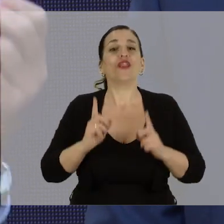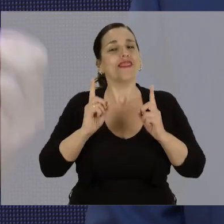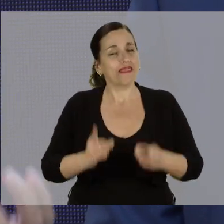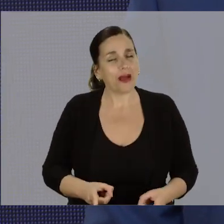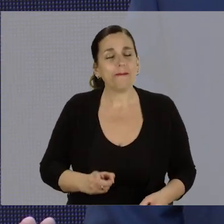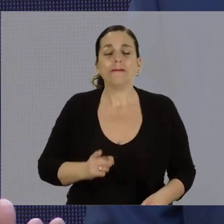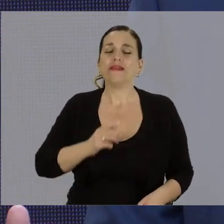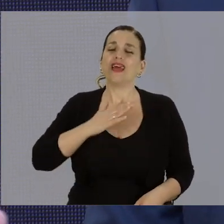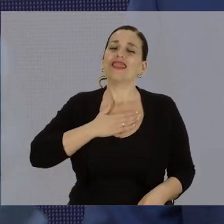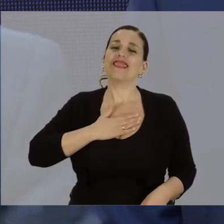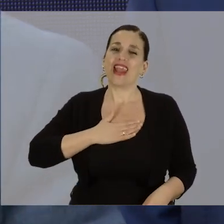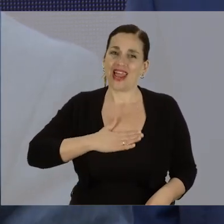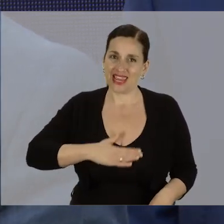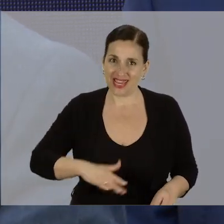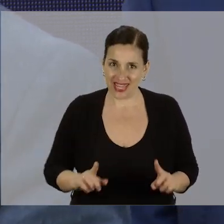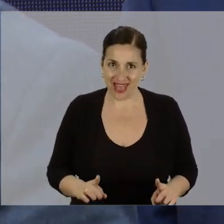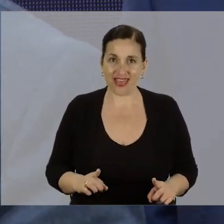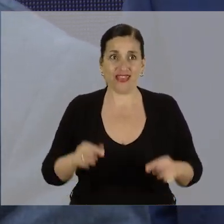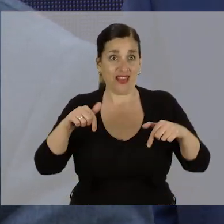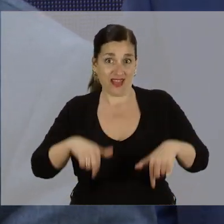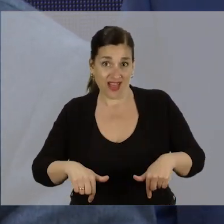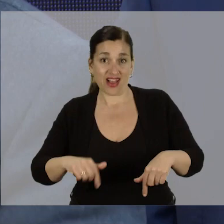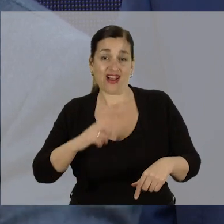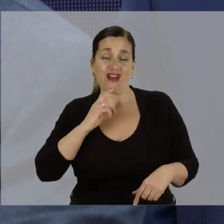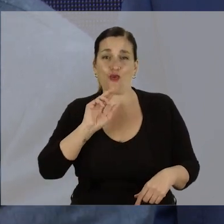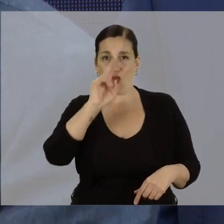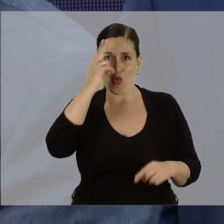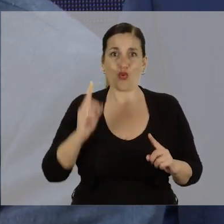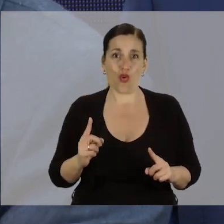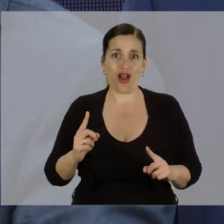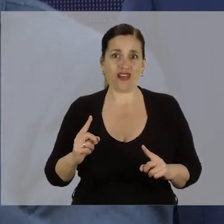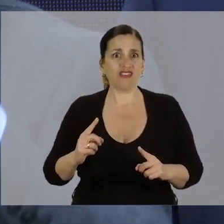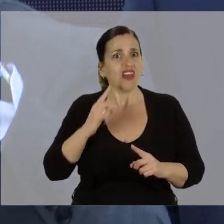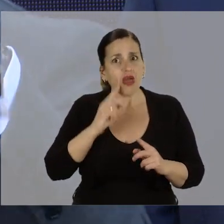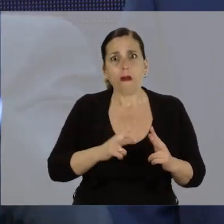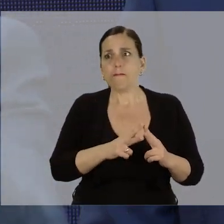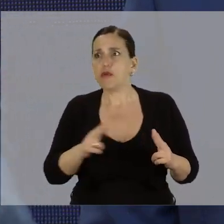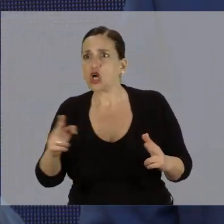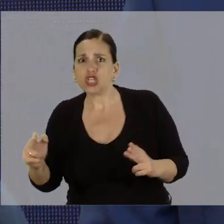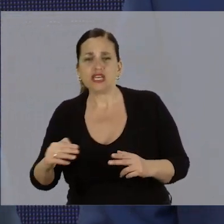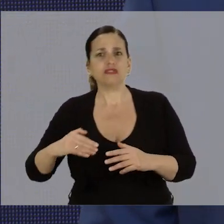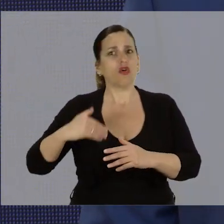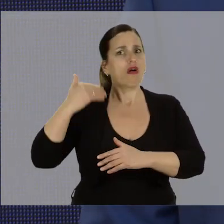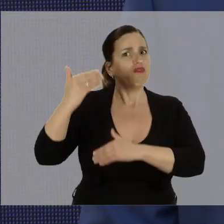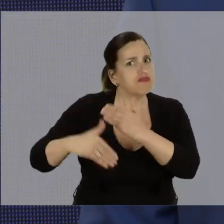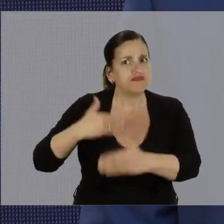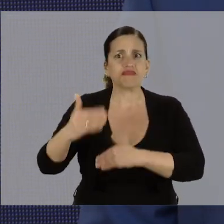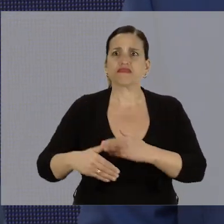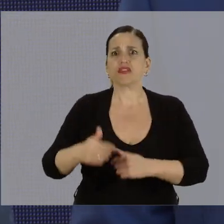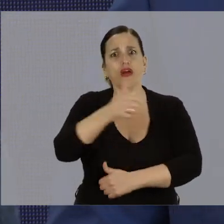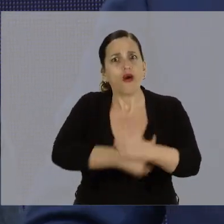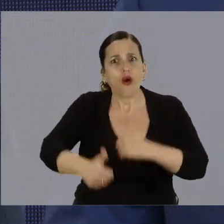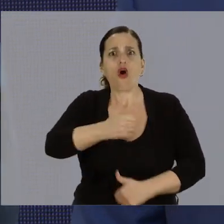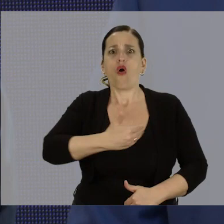Pero la tranquilidad que se puede tener en nuestro país, que pasan los procesos, que pasan los periodos,